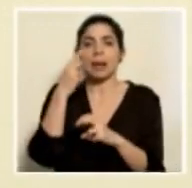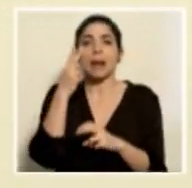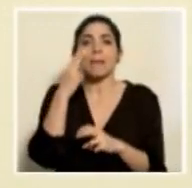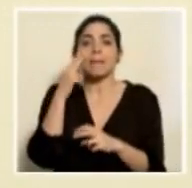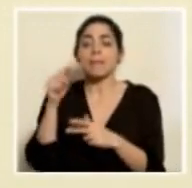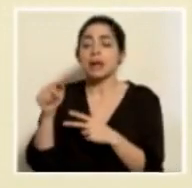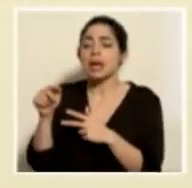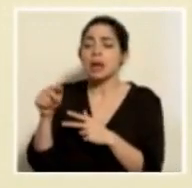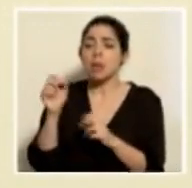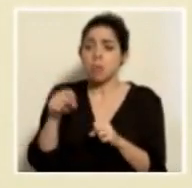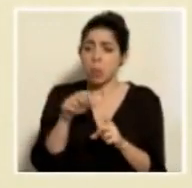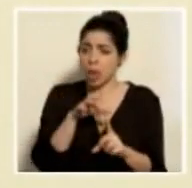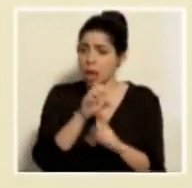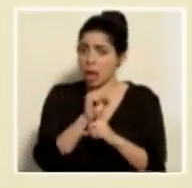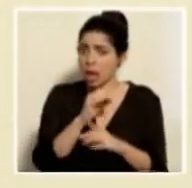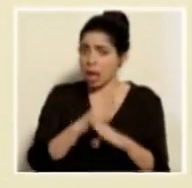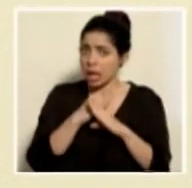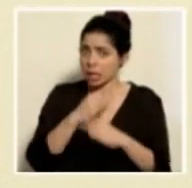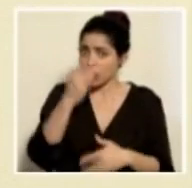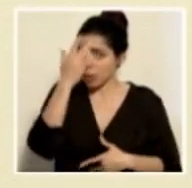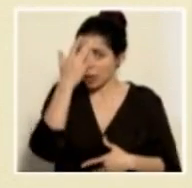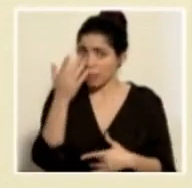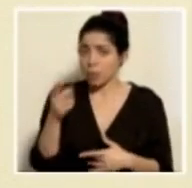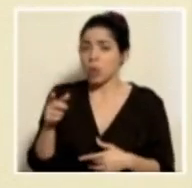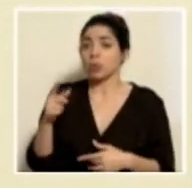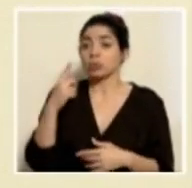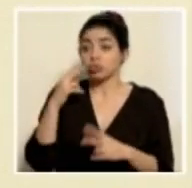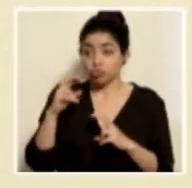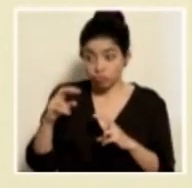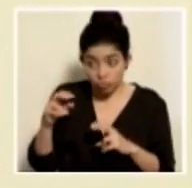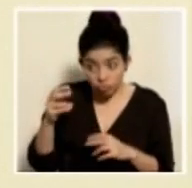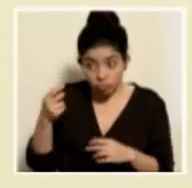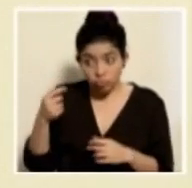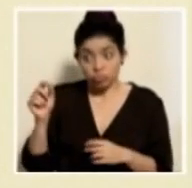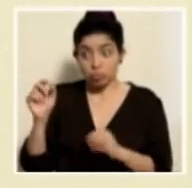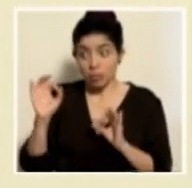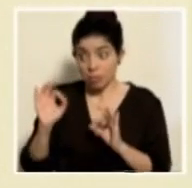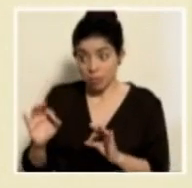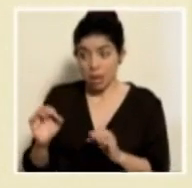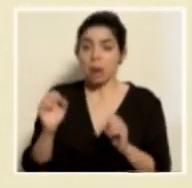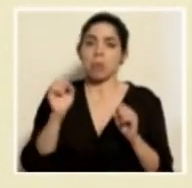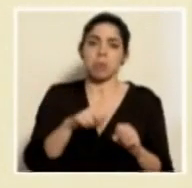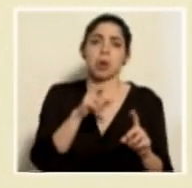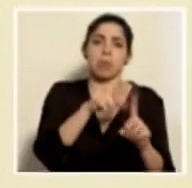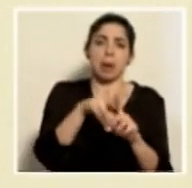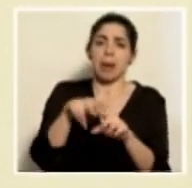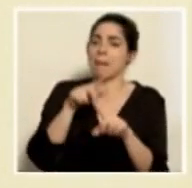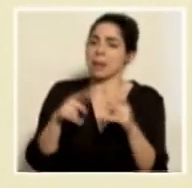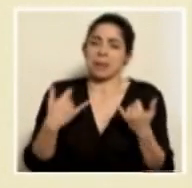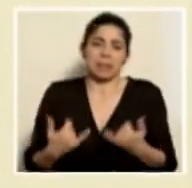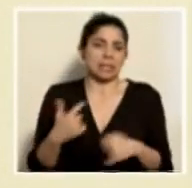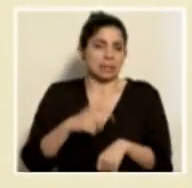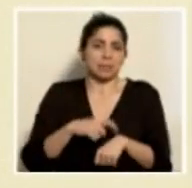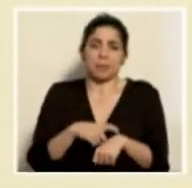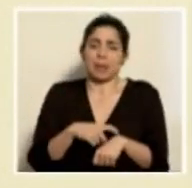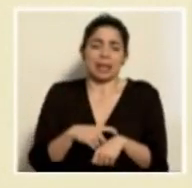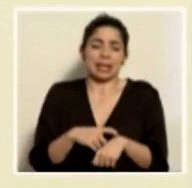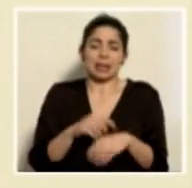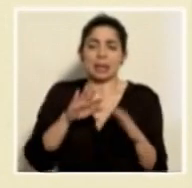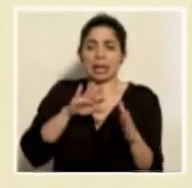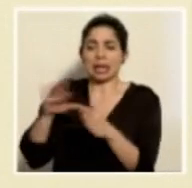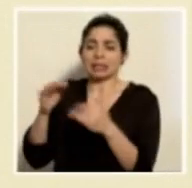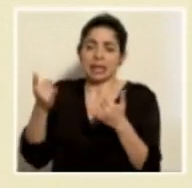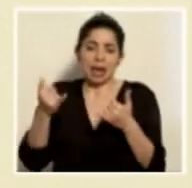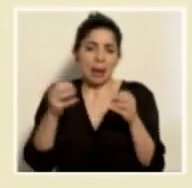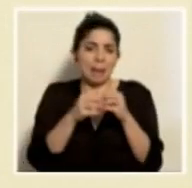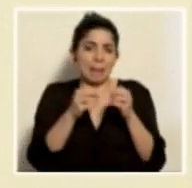esa prueba de detectar los anticuerpos y ya poder usarla de una forma más regular en los diferentes usos. Pero en realidad en este momento yo diría que tenemos bien que